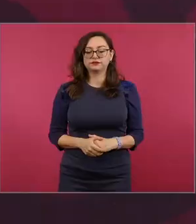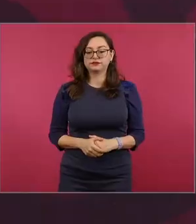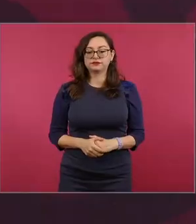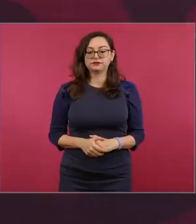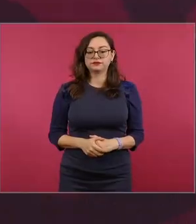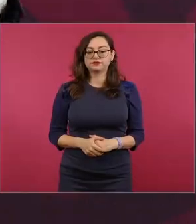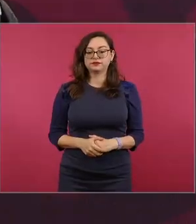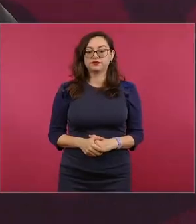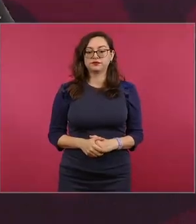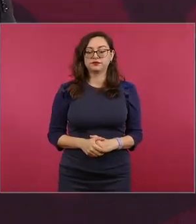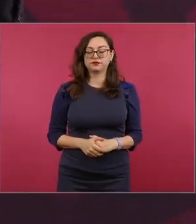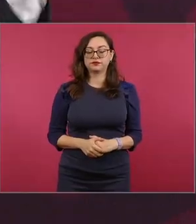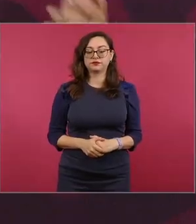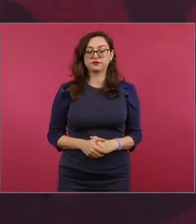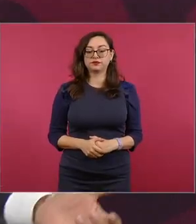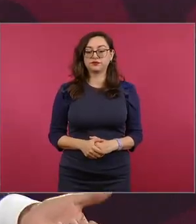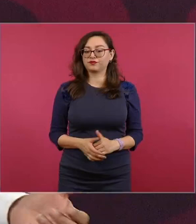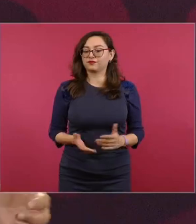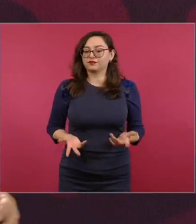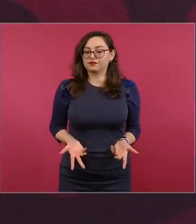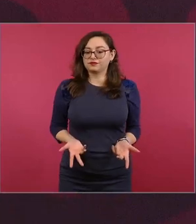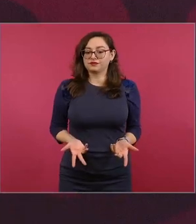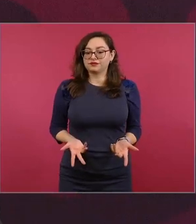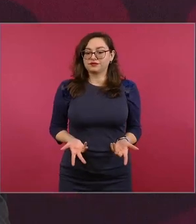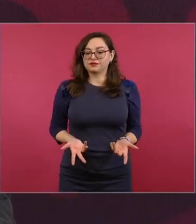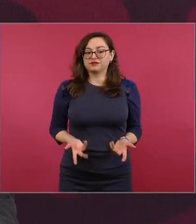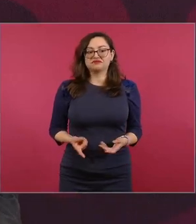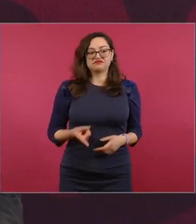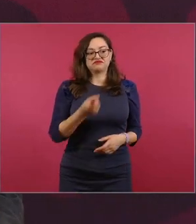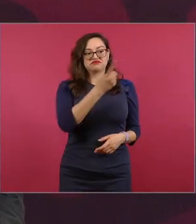Entonces nos tenían engañados, ¿no?